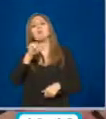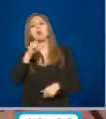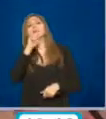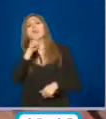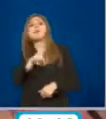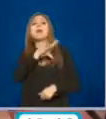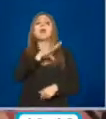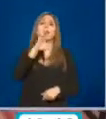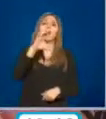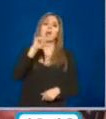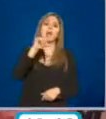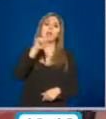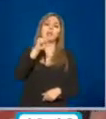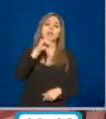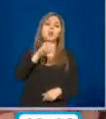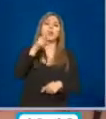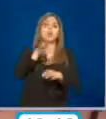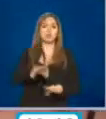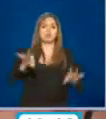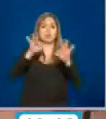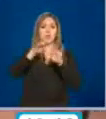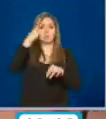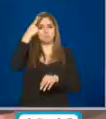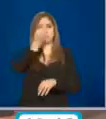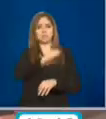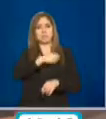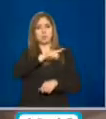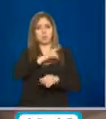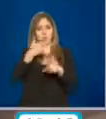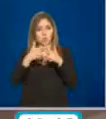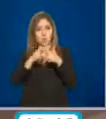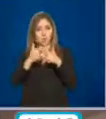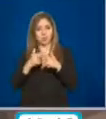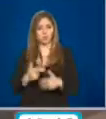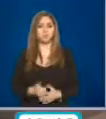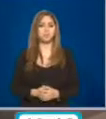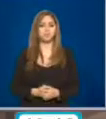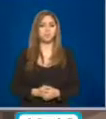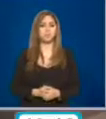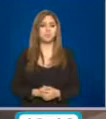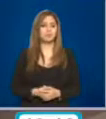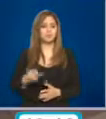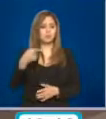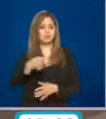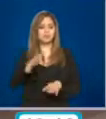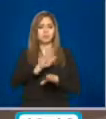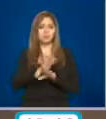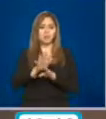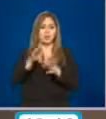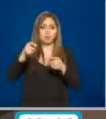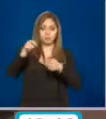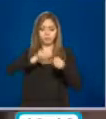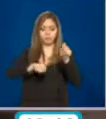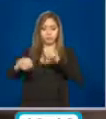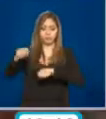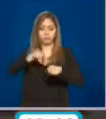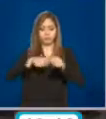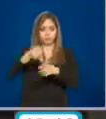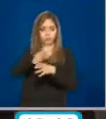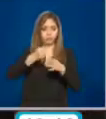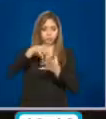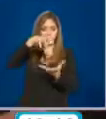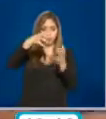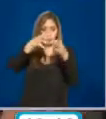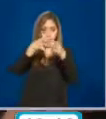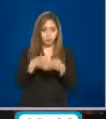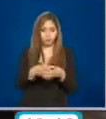calcio, que también es muy importante Claro. para la salud de nuestros huesos. Oye, pues mira, mezclamos entonces todo en el bowl, ¿verdad, chef? Sencillo, nada más mezclamos todos